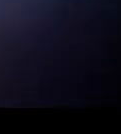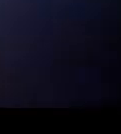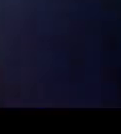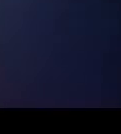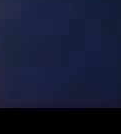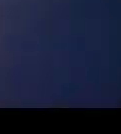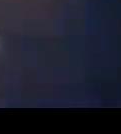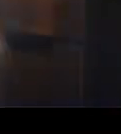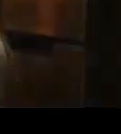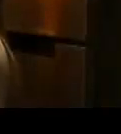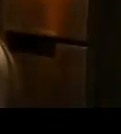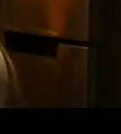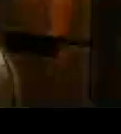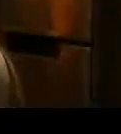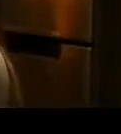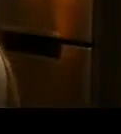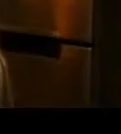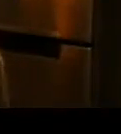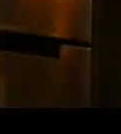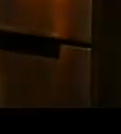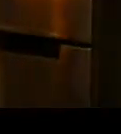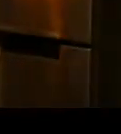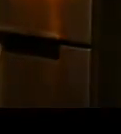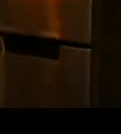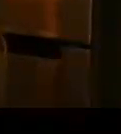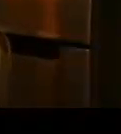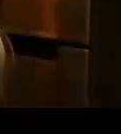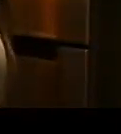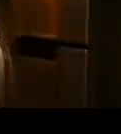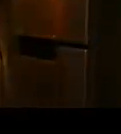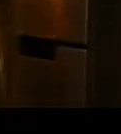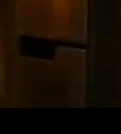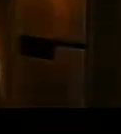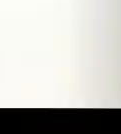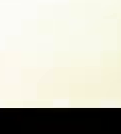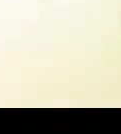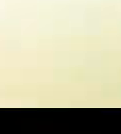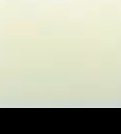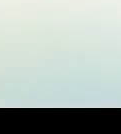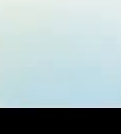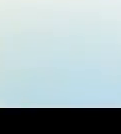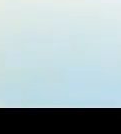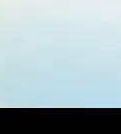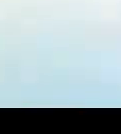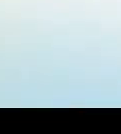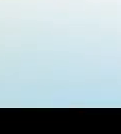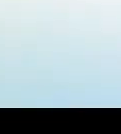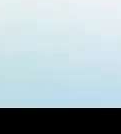Pública FM. Para renunciar. No hay nadie más.